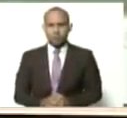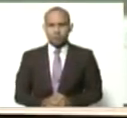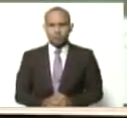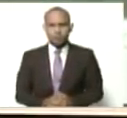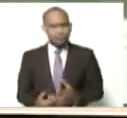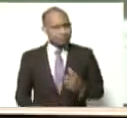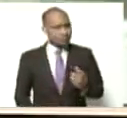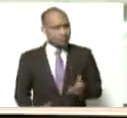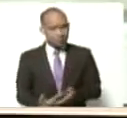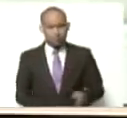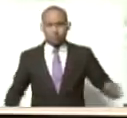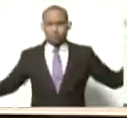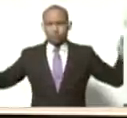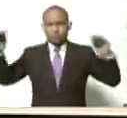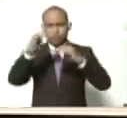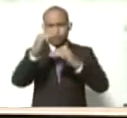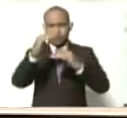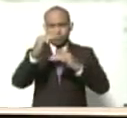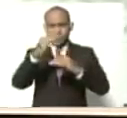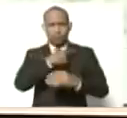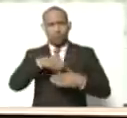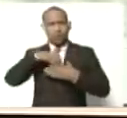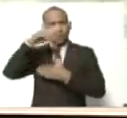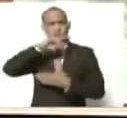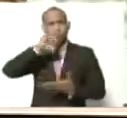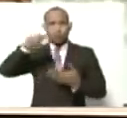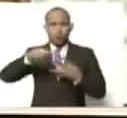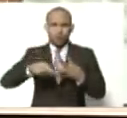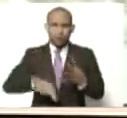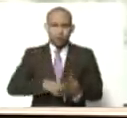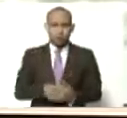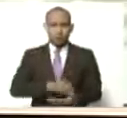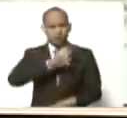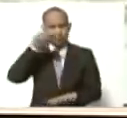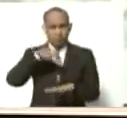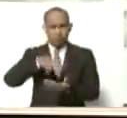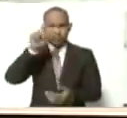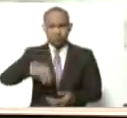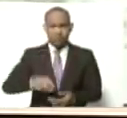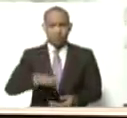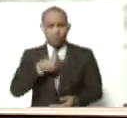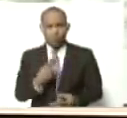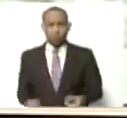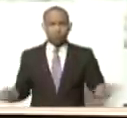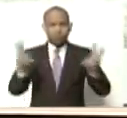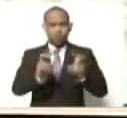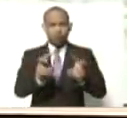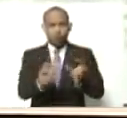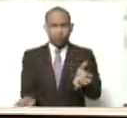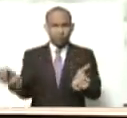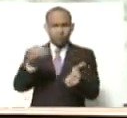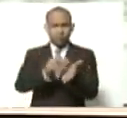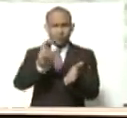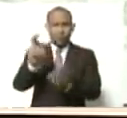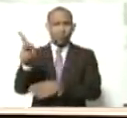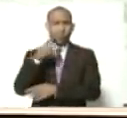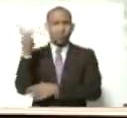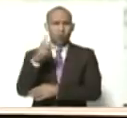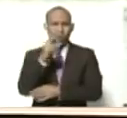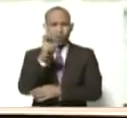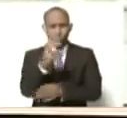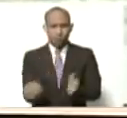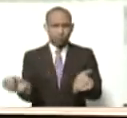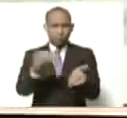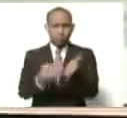que levante el espíritu nacional y que nos permita renovar para esta etapa toda la política de